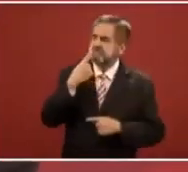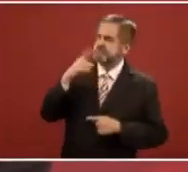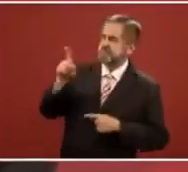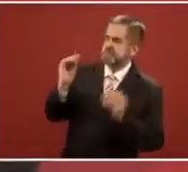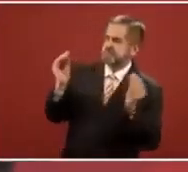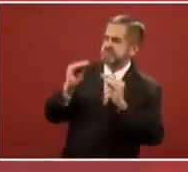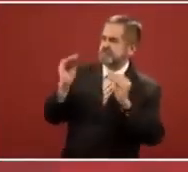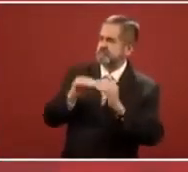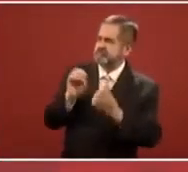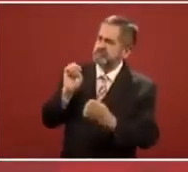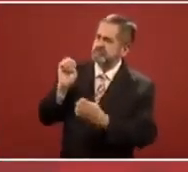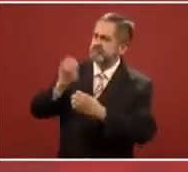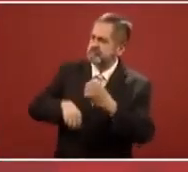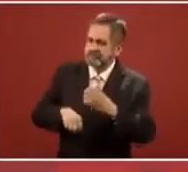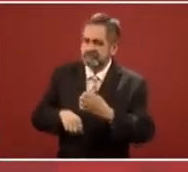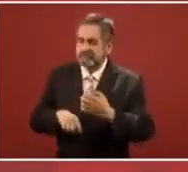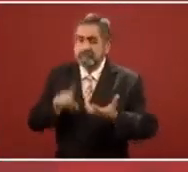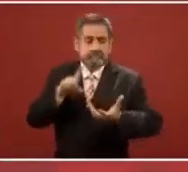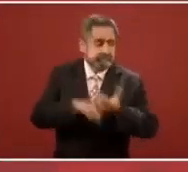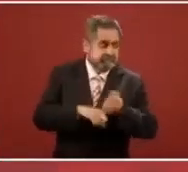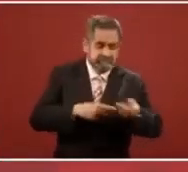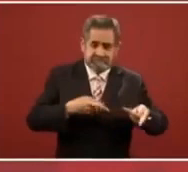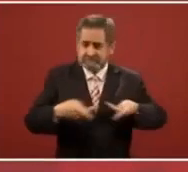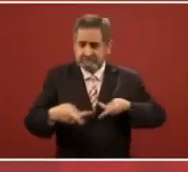con ingeniería